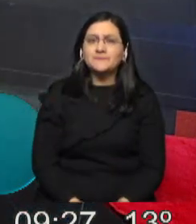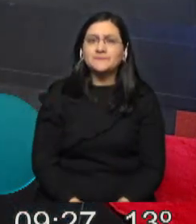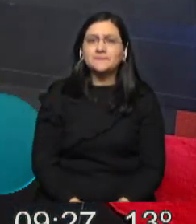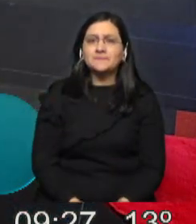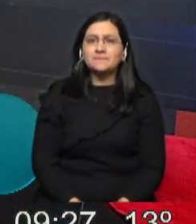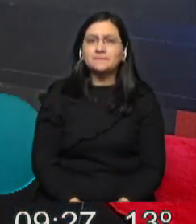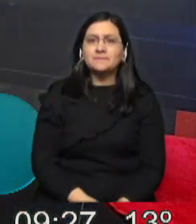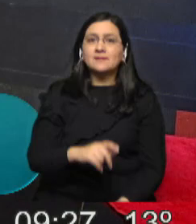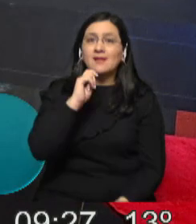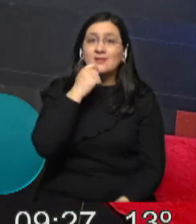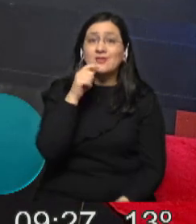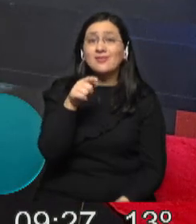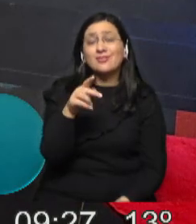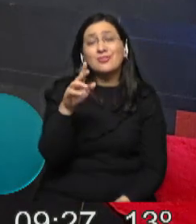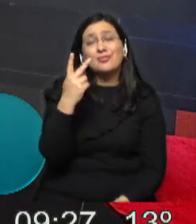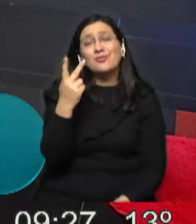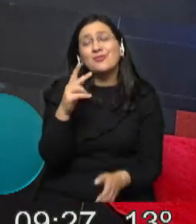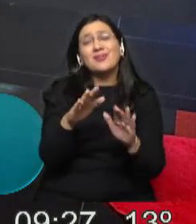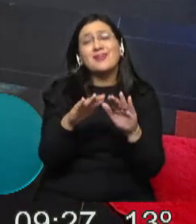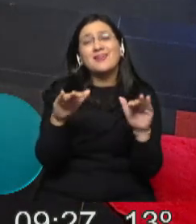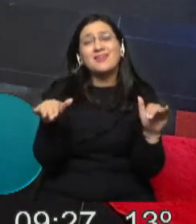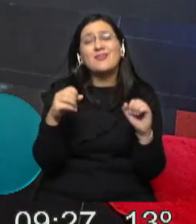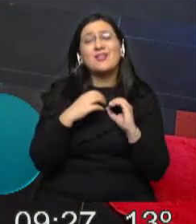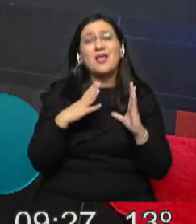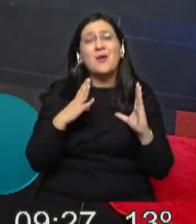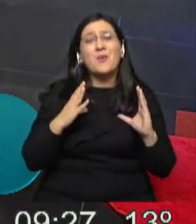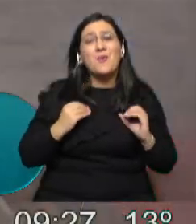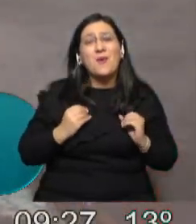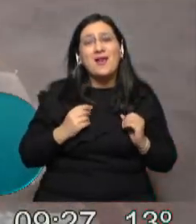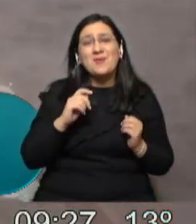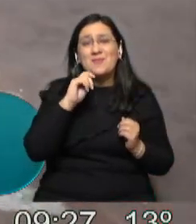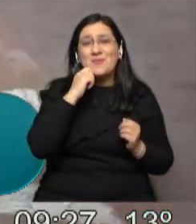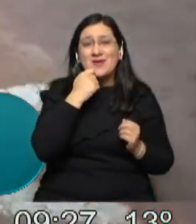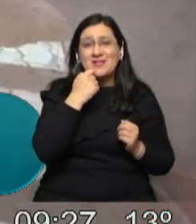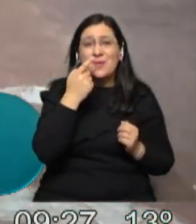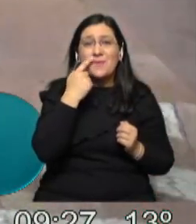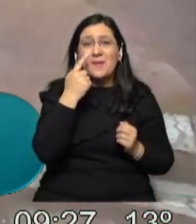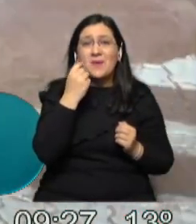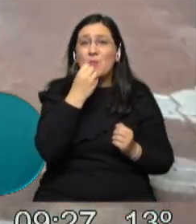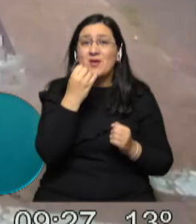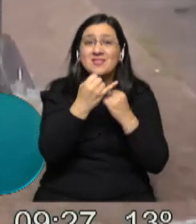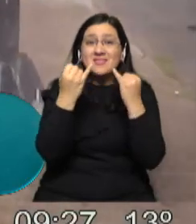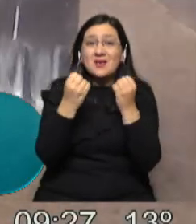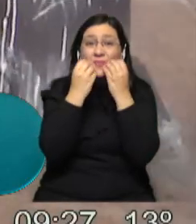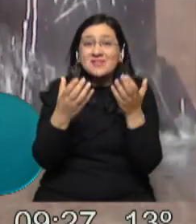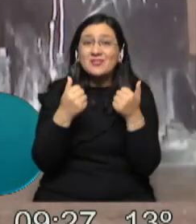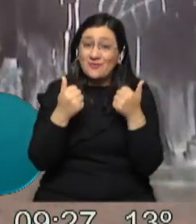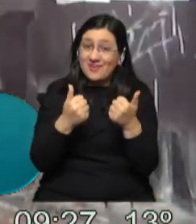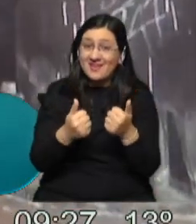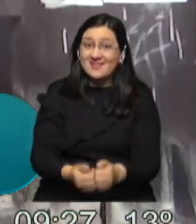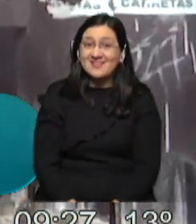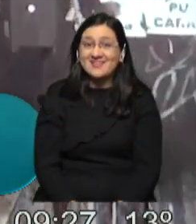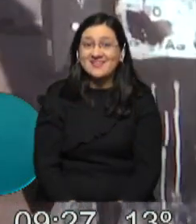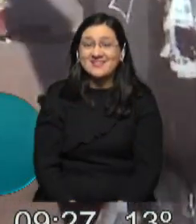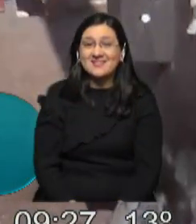Bien, qué lindo, acá dos escolares, el padre y dos escolares. Palomitas blancas, así se llamaba la moña yo todos los días. ¿Cómo le va? ¿Todo bien? Todo bien,